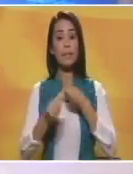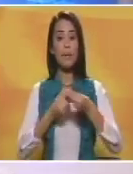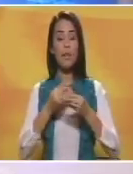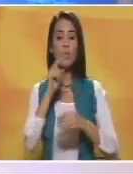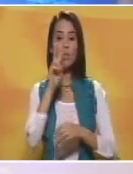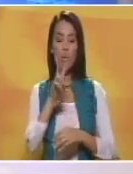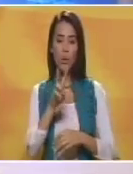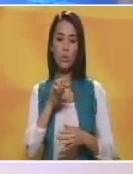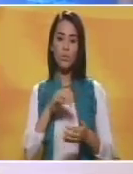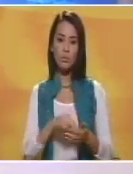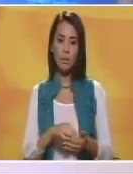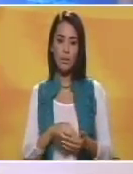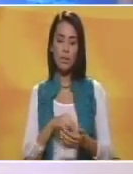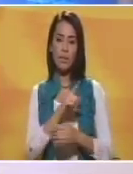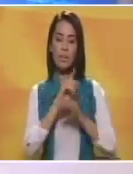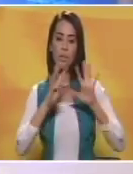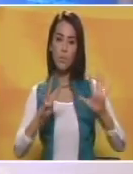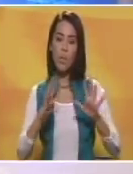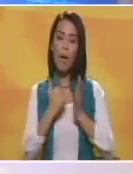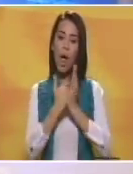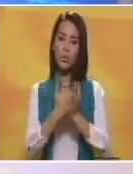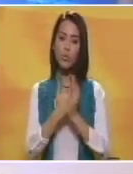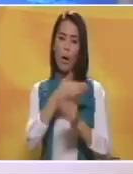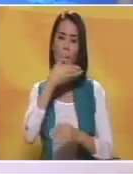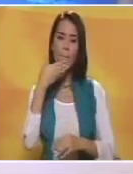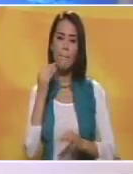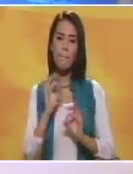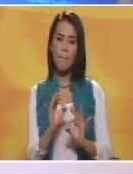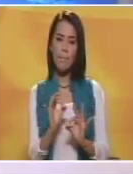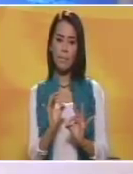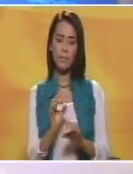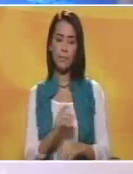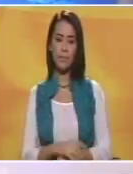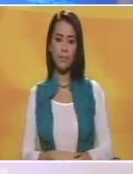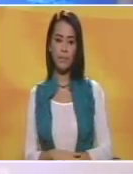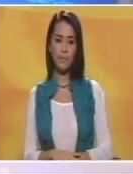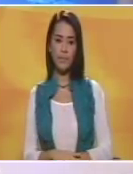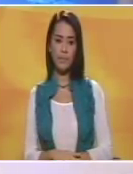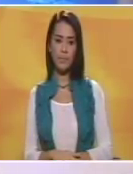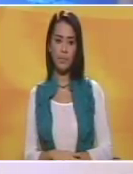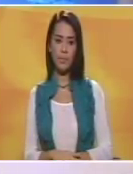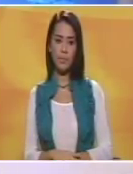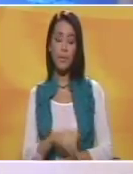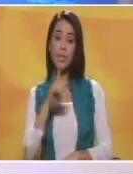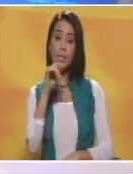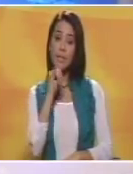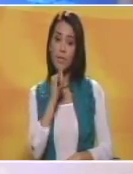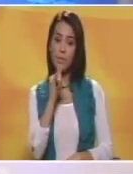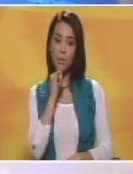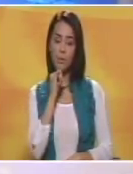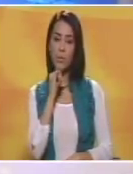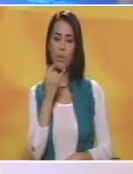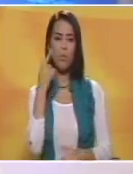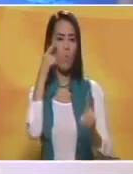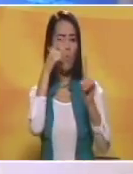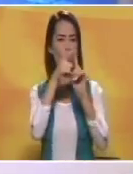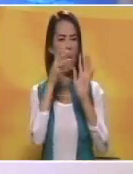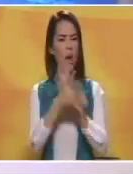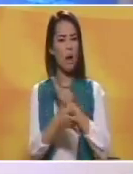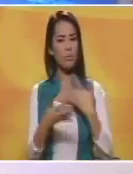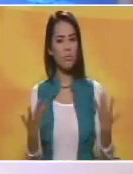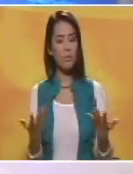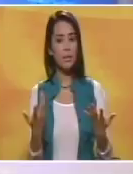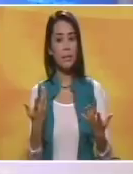año 2019 ayudará a actualizar las bases cartográficas de la nación. Resaltó que la modernización tiene como finalidad